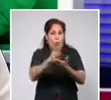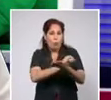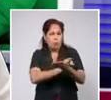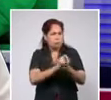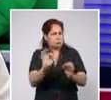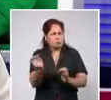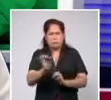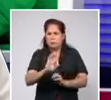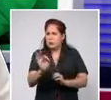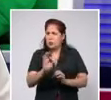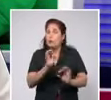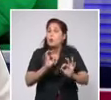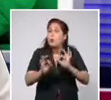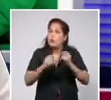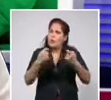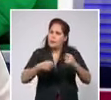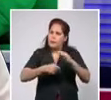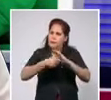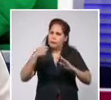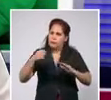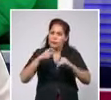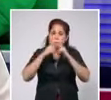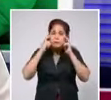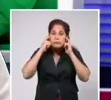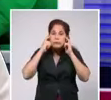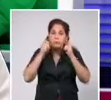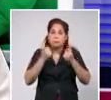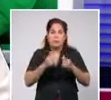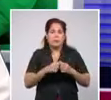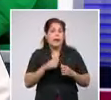la protección no es totalmente